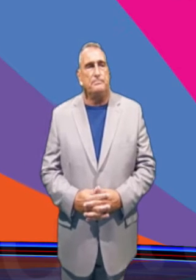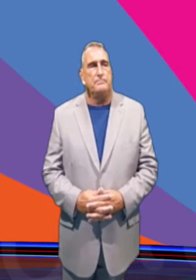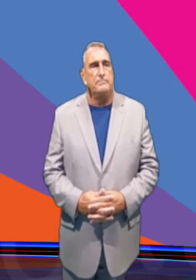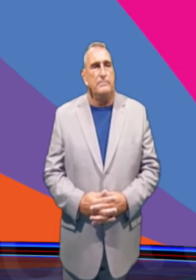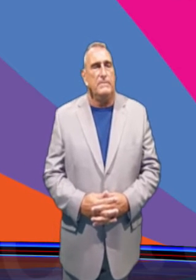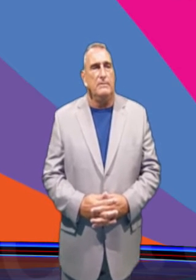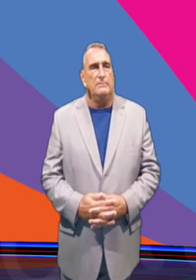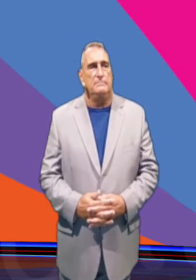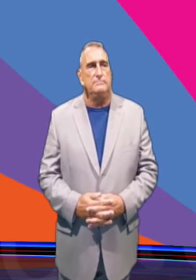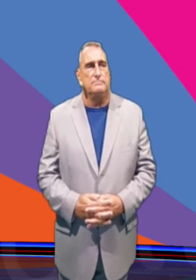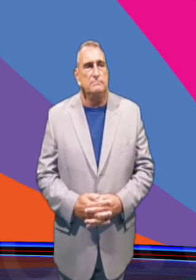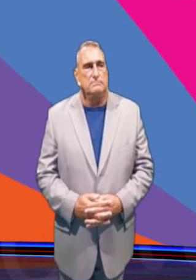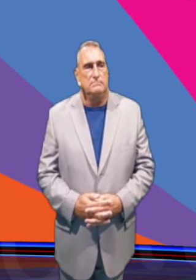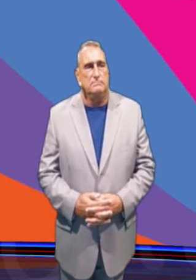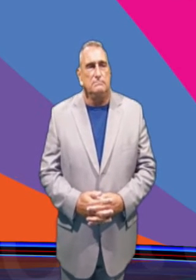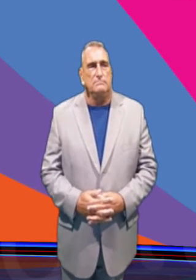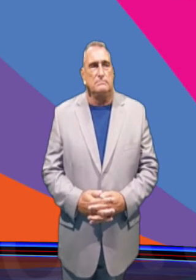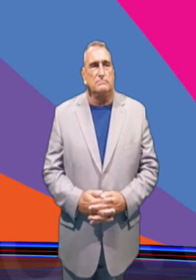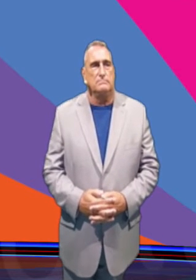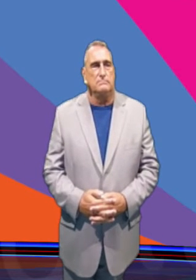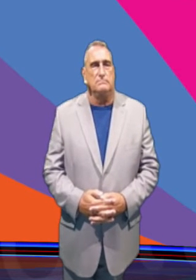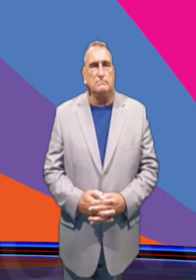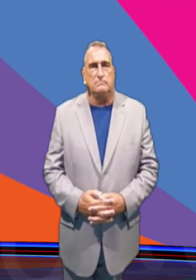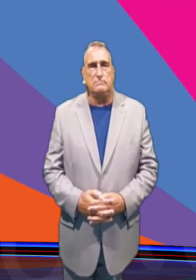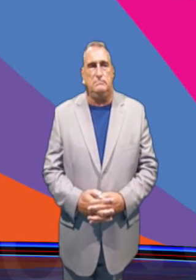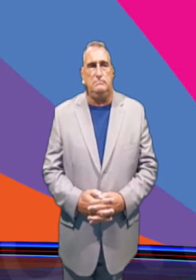Hace 4 años, en Paraguay,